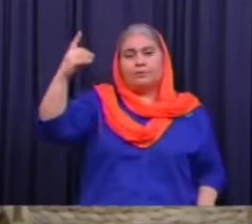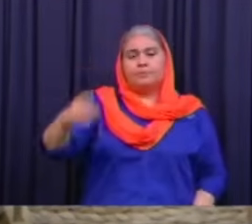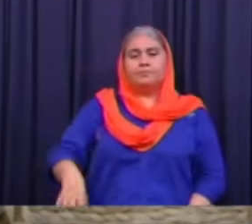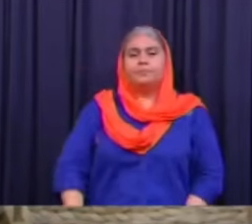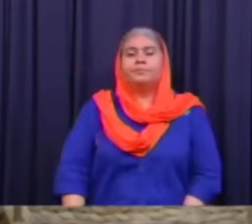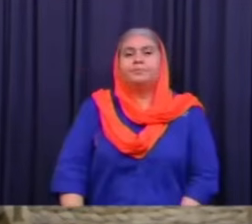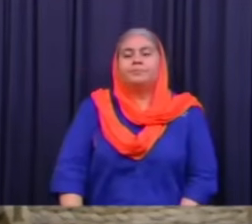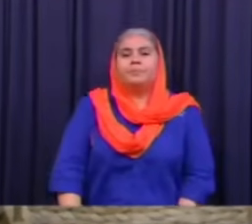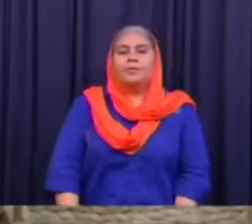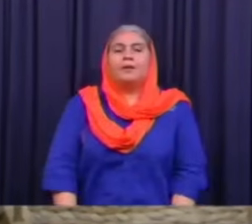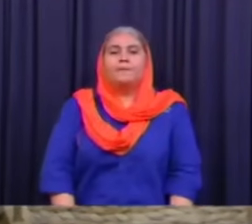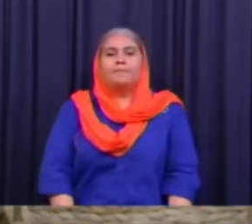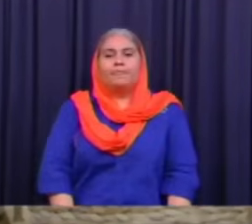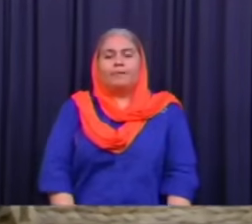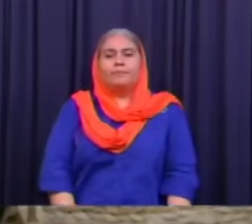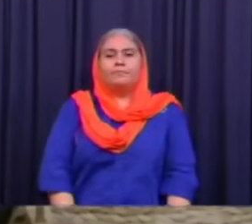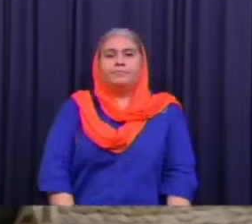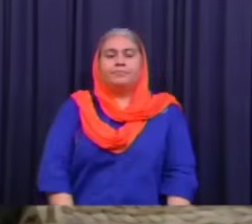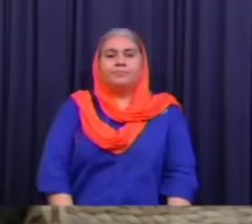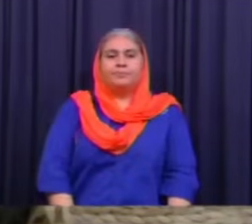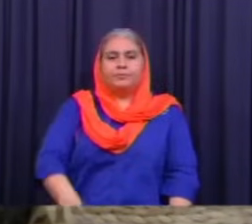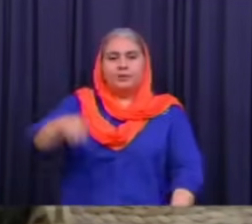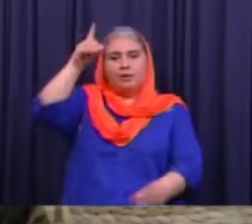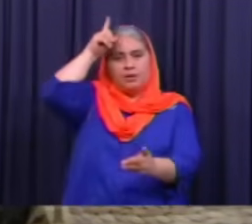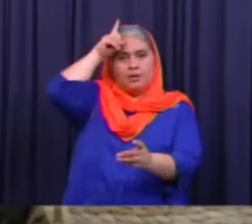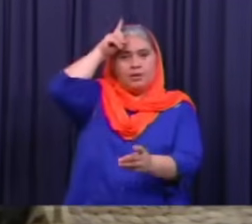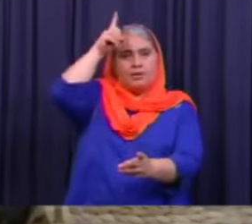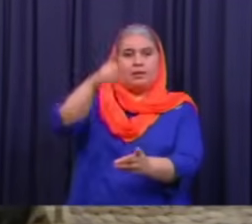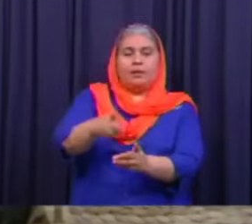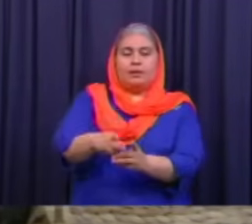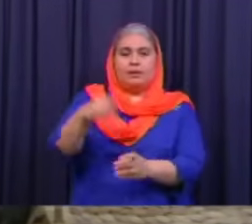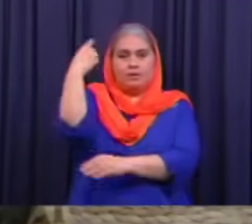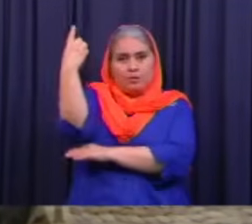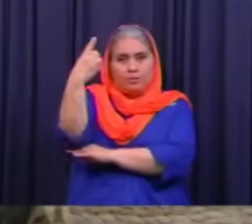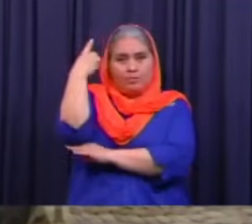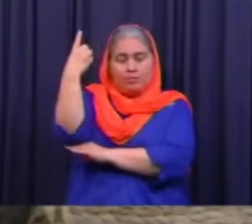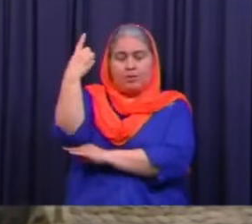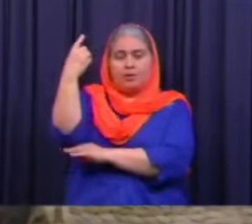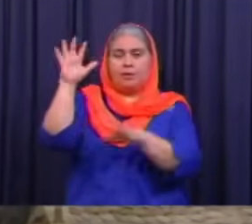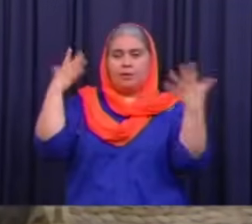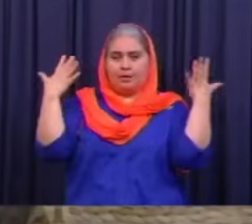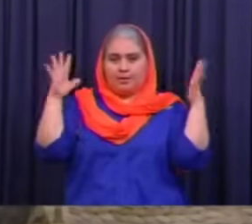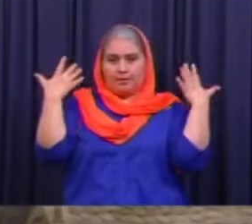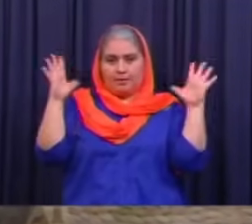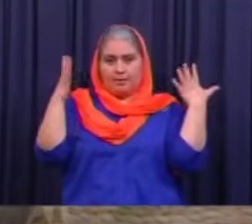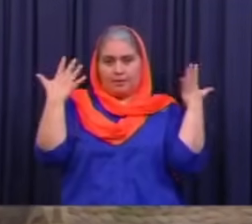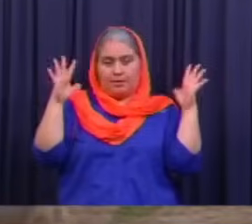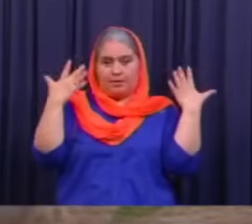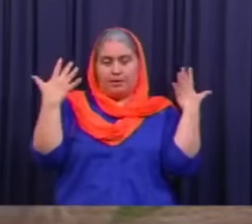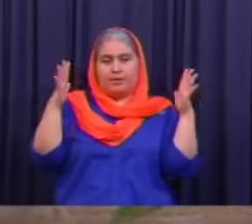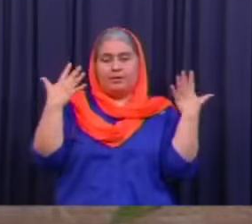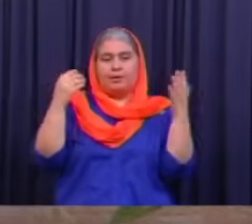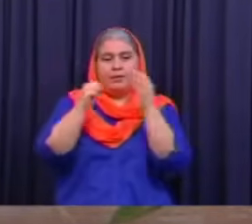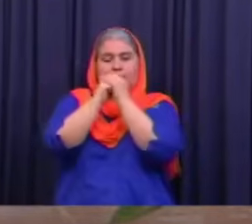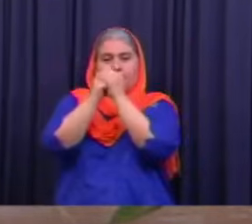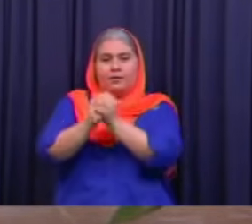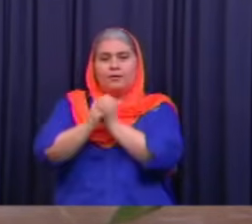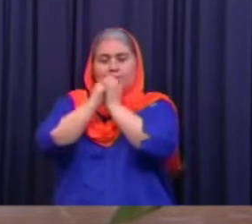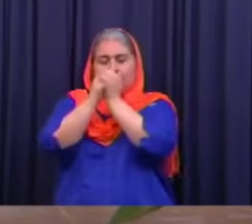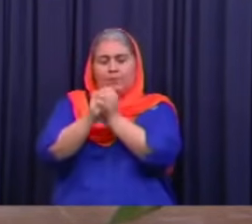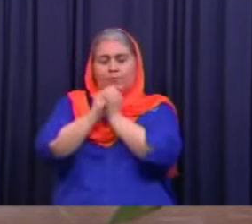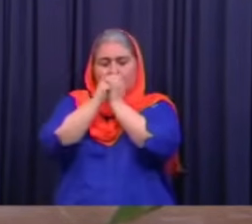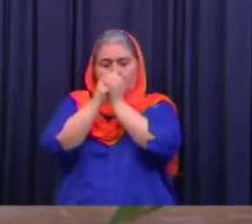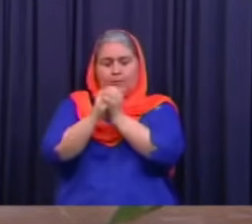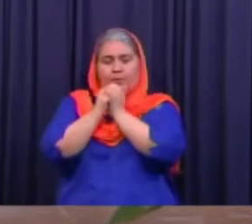Dios que Dios te bendiga Qué decisión más importante démosle un aplauso fuerte al Señor podemos orar por él mis